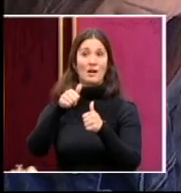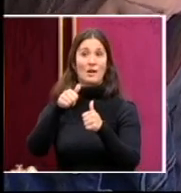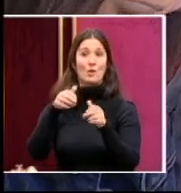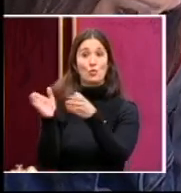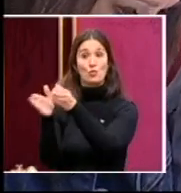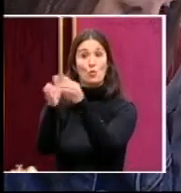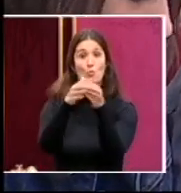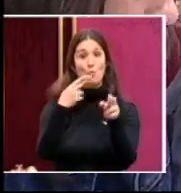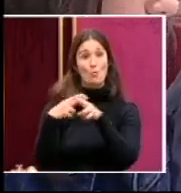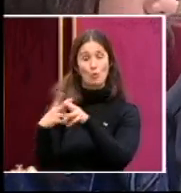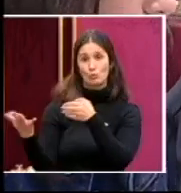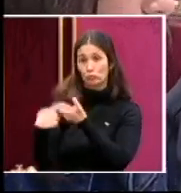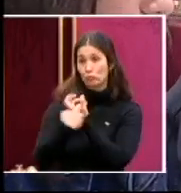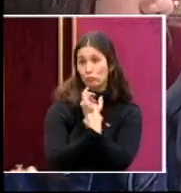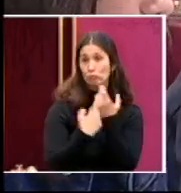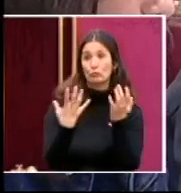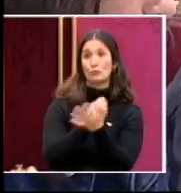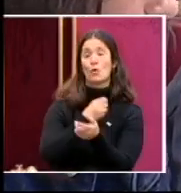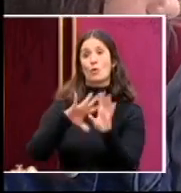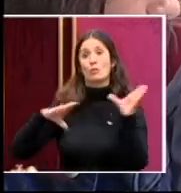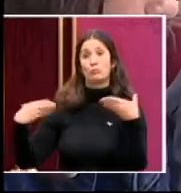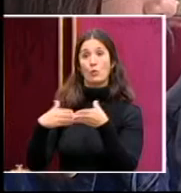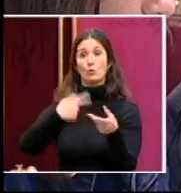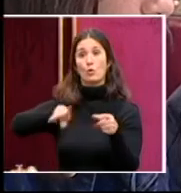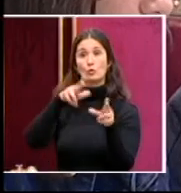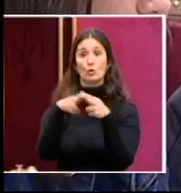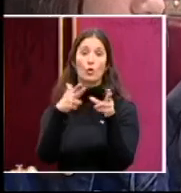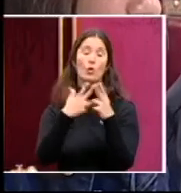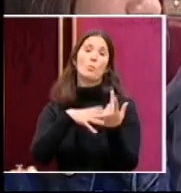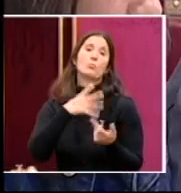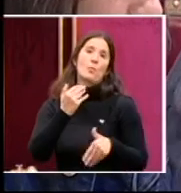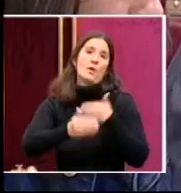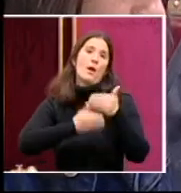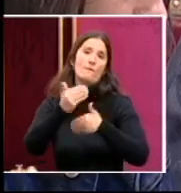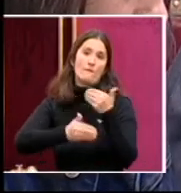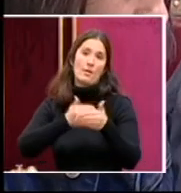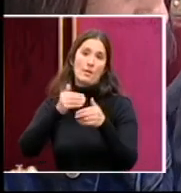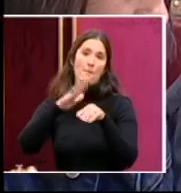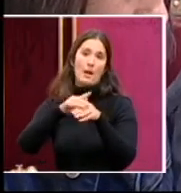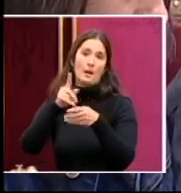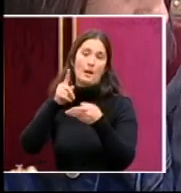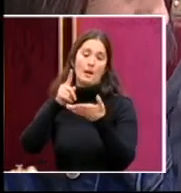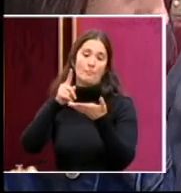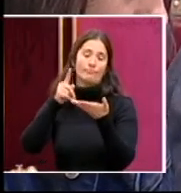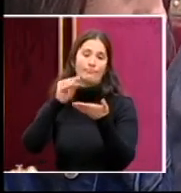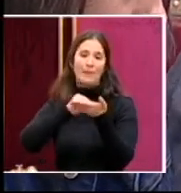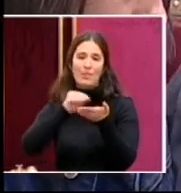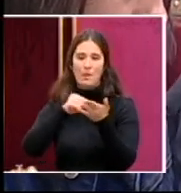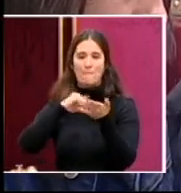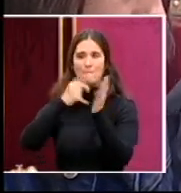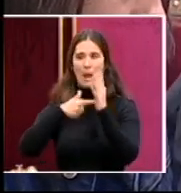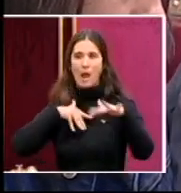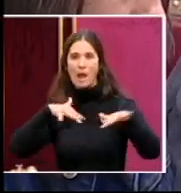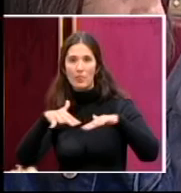de todos los grupos políticos y de el conjunto de la ciudadanía podamos avanzar en la redacción de este plan de acción, en